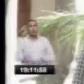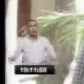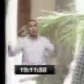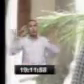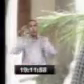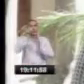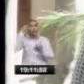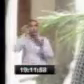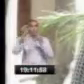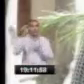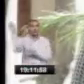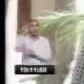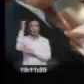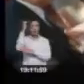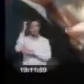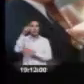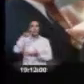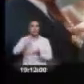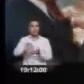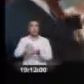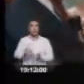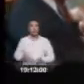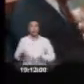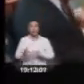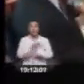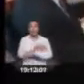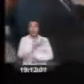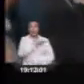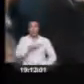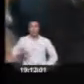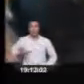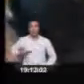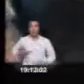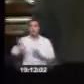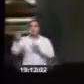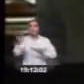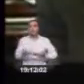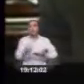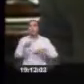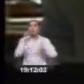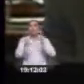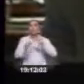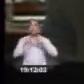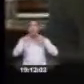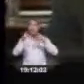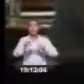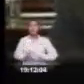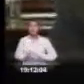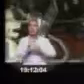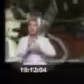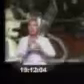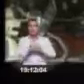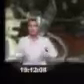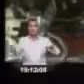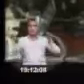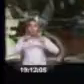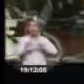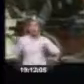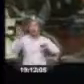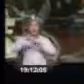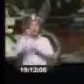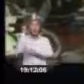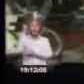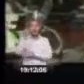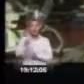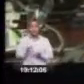Unión Europea en la región. Previamente, el jefe de Estado recibió a la relatora especial de la ONU sobre los derechos de los pueblos indígenas,